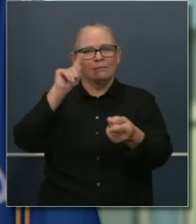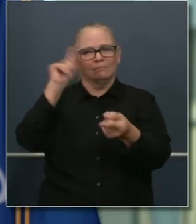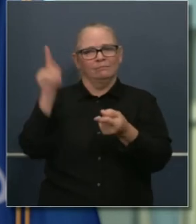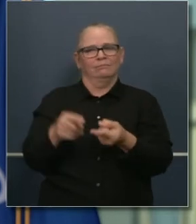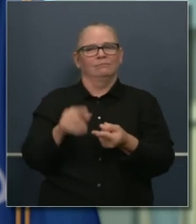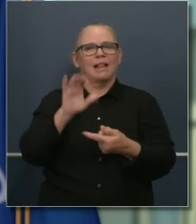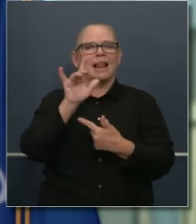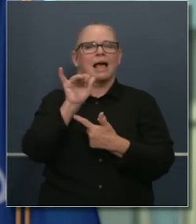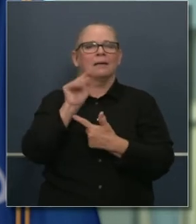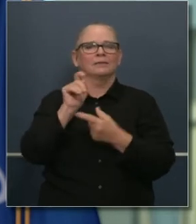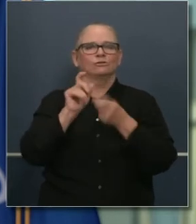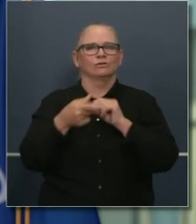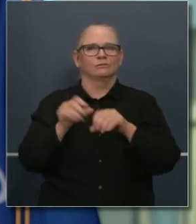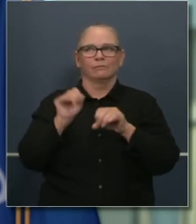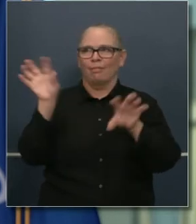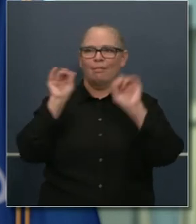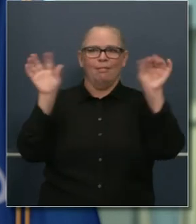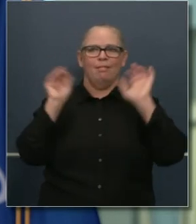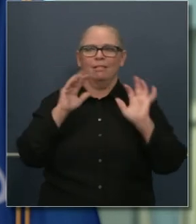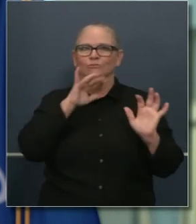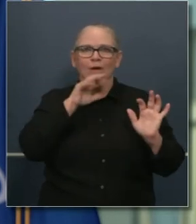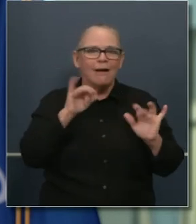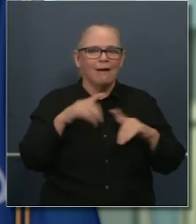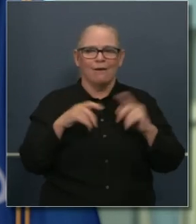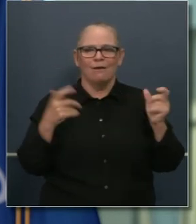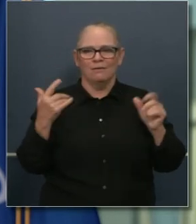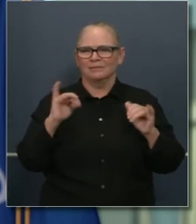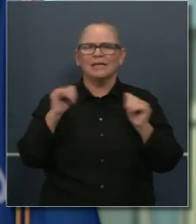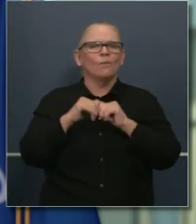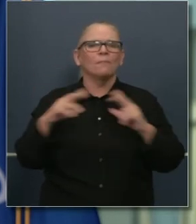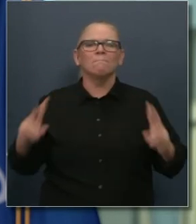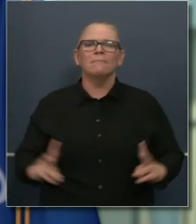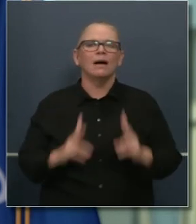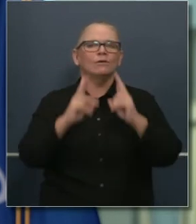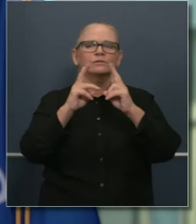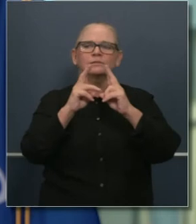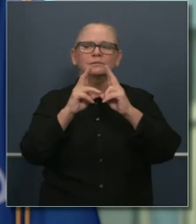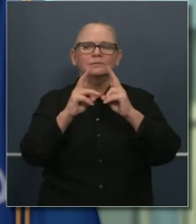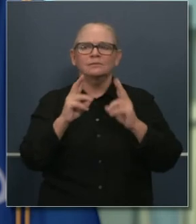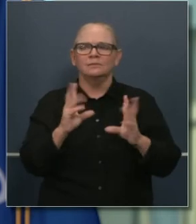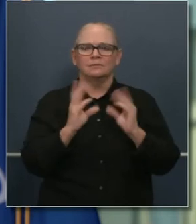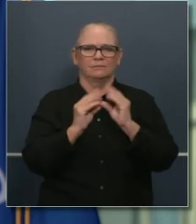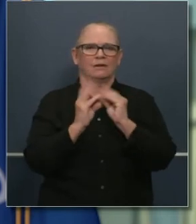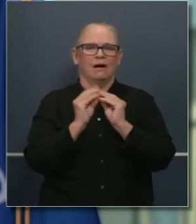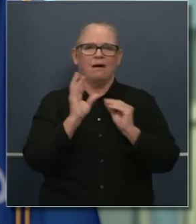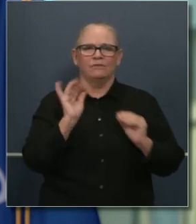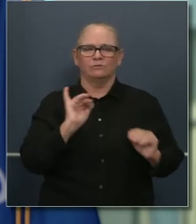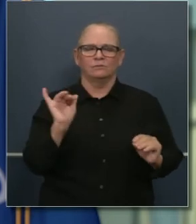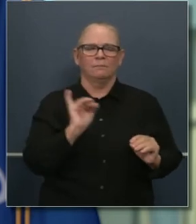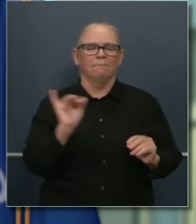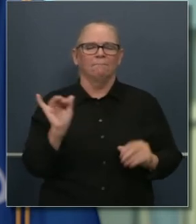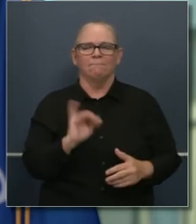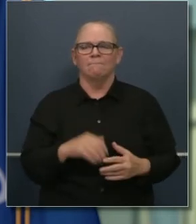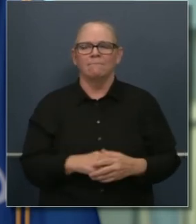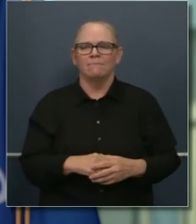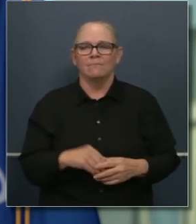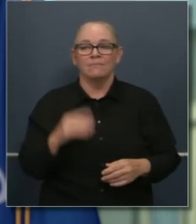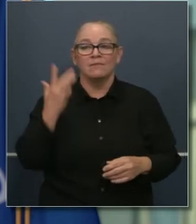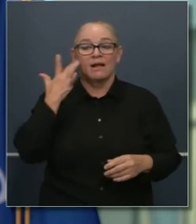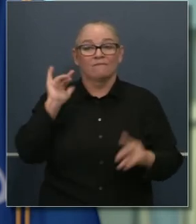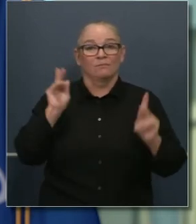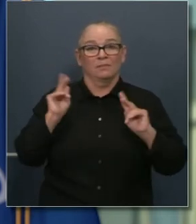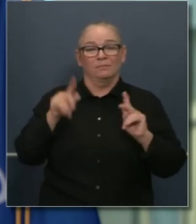climático tratar de responder a los acuerdos de parís quiero cerrar con este punto la población de california es más grande